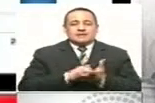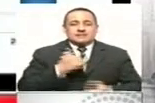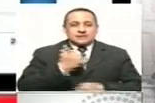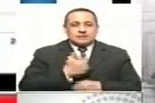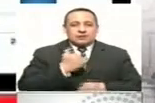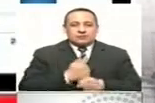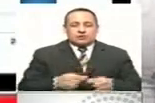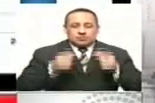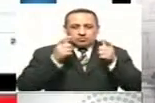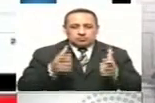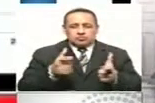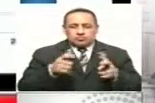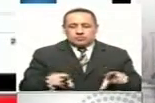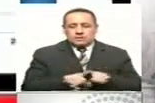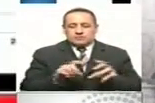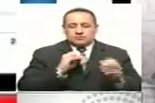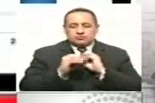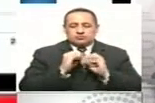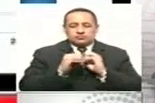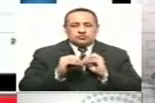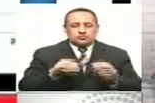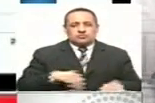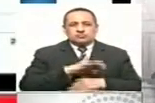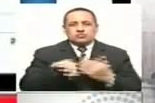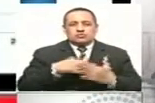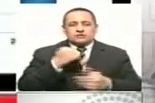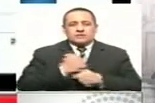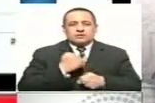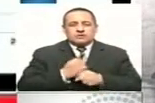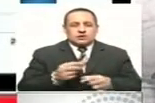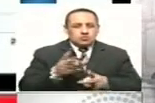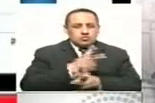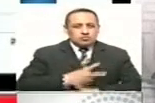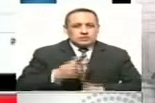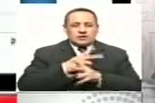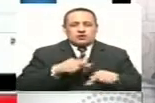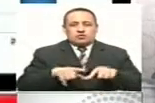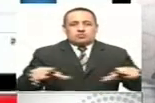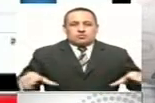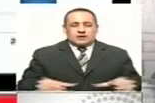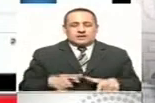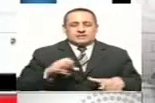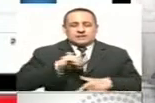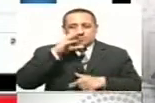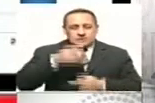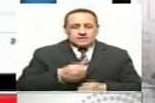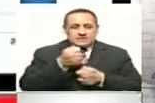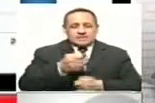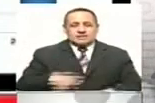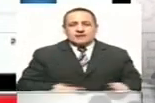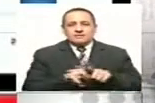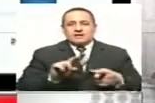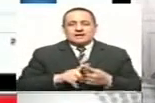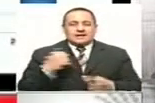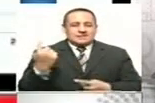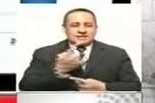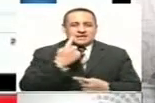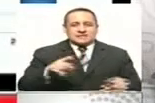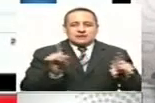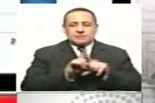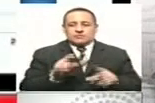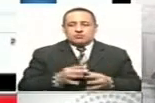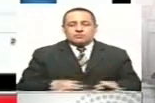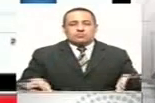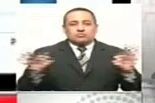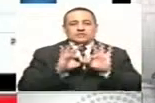actividades de supervisión preoperativa, operativa de actividades de sectores de energía, hidrocarburos, gas natural, que me parece